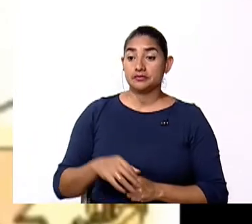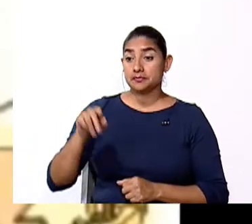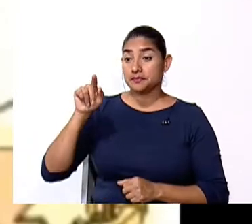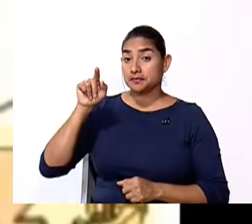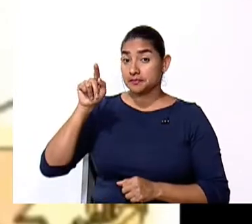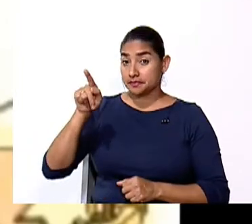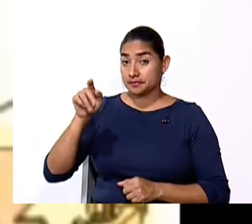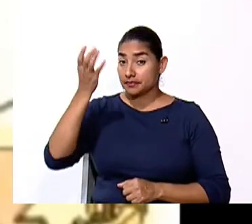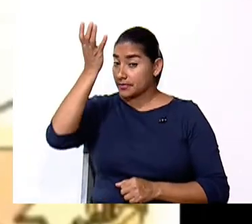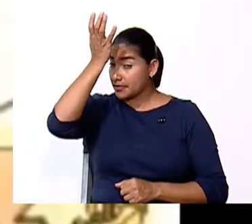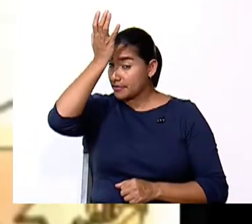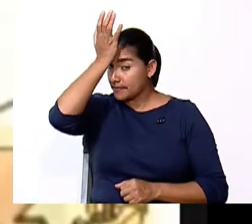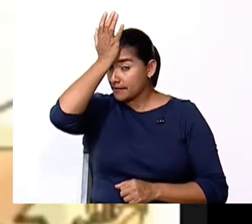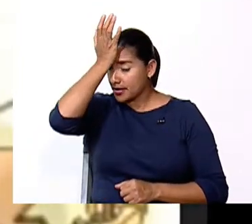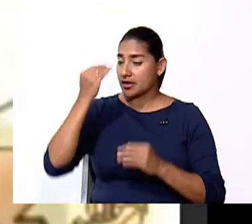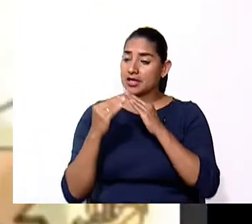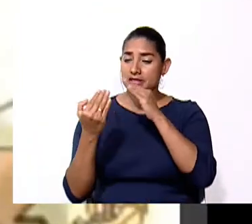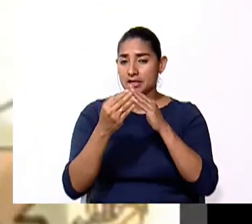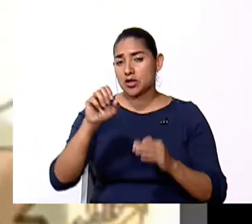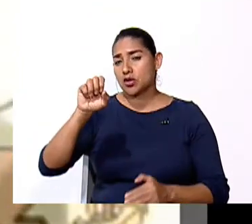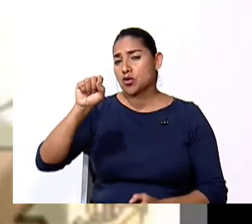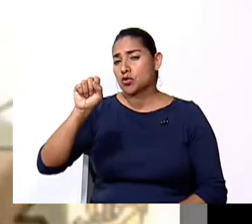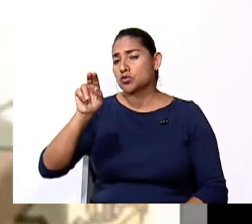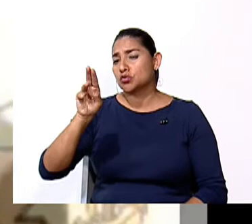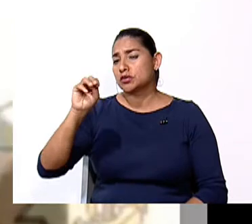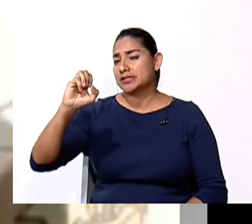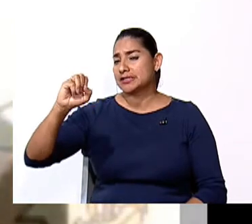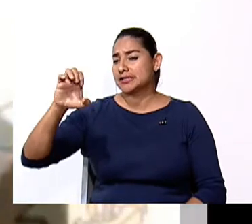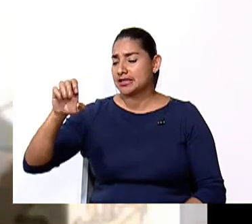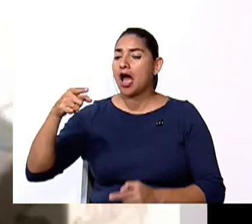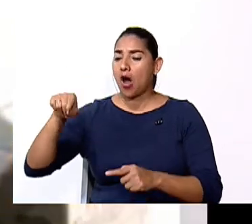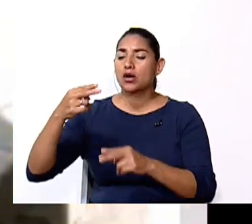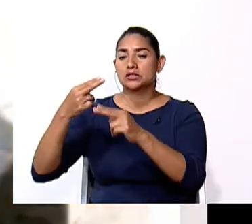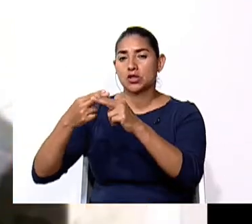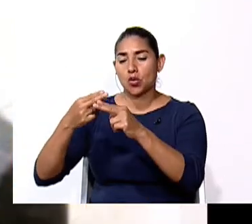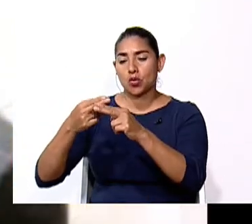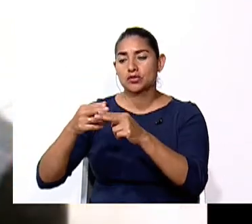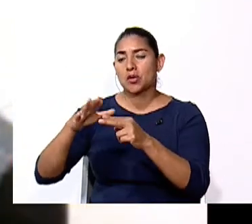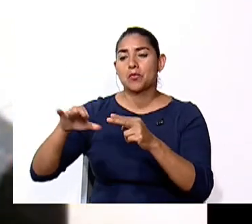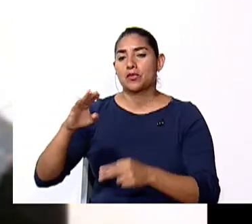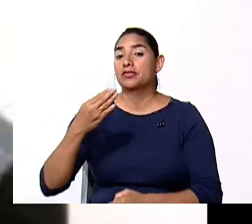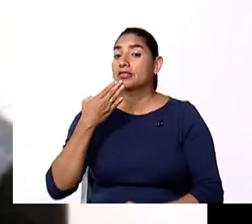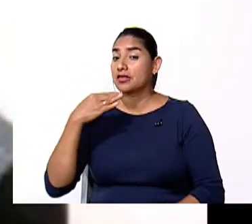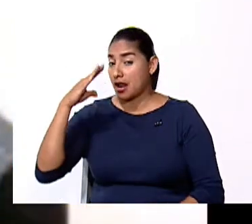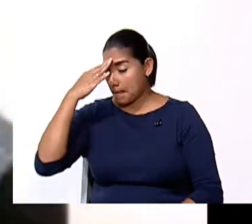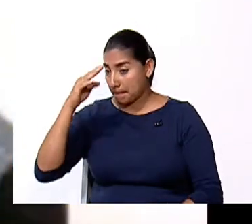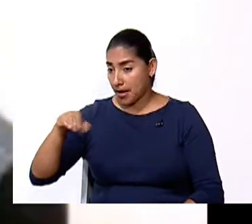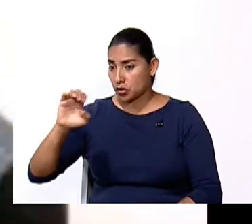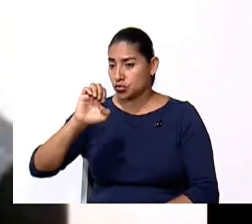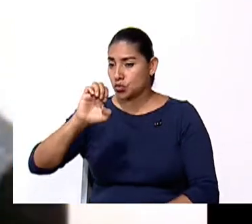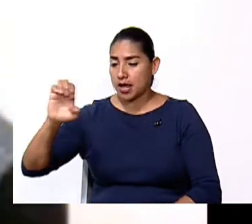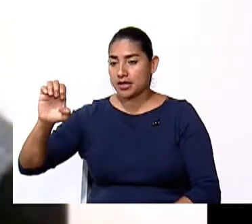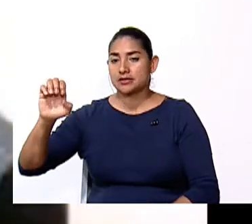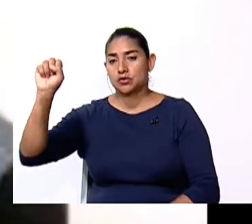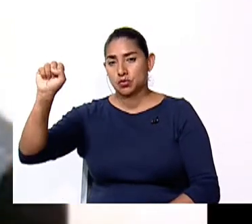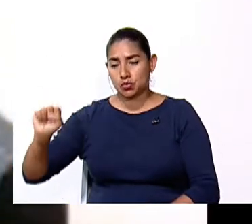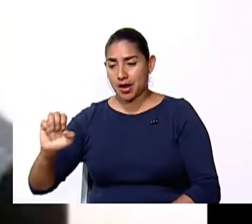Pero el nombre de algún aborigen no. Y resulta que ellos son los responsables de